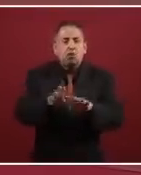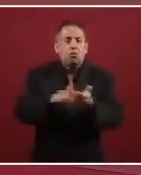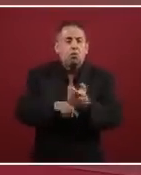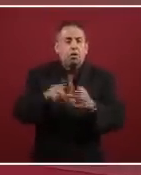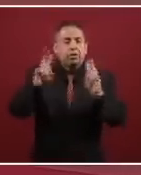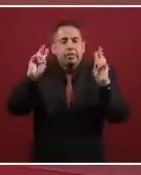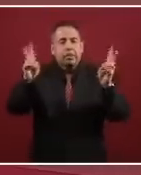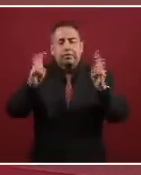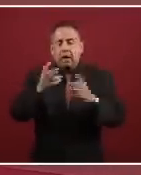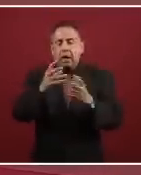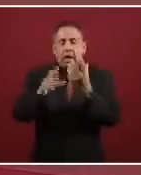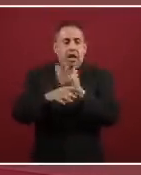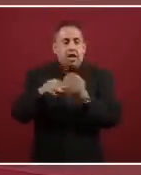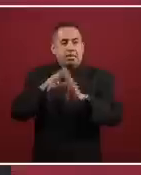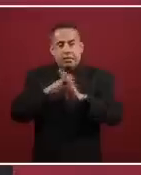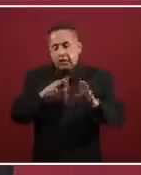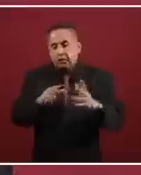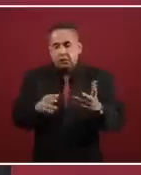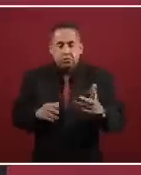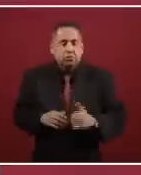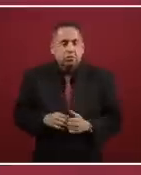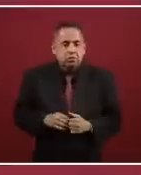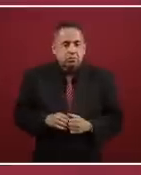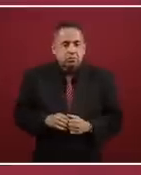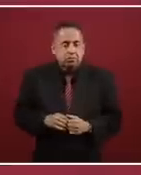tema migratorio. Entonces,